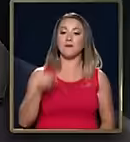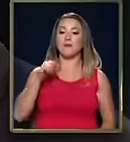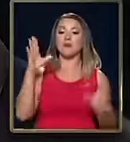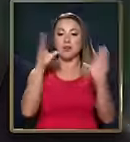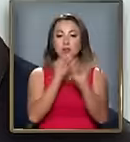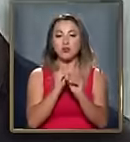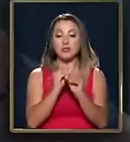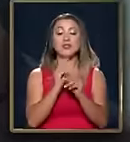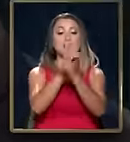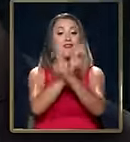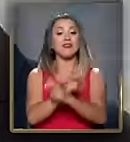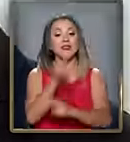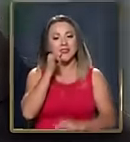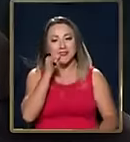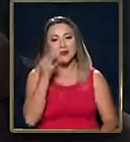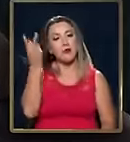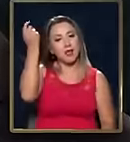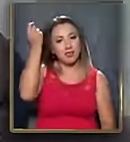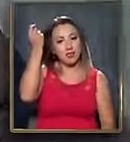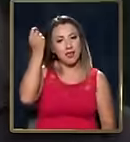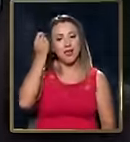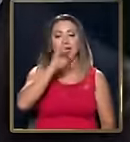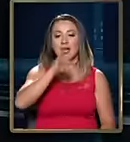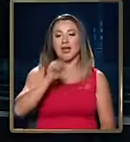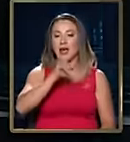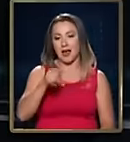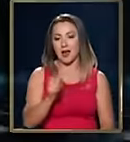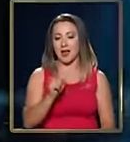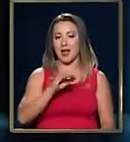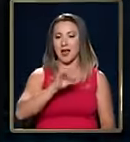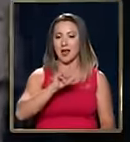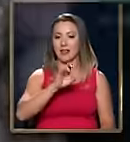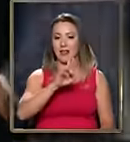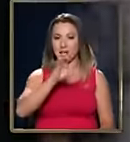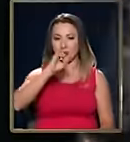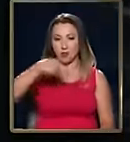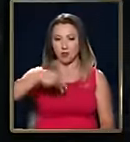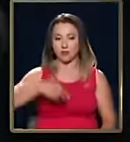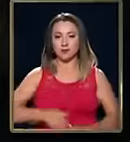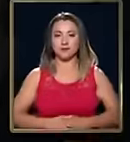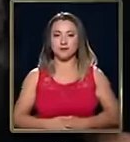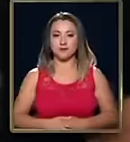te llevas gaviota de plata para Jajá Caserón.